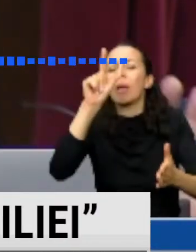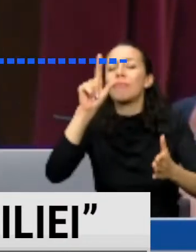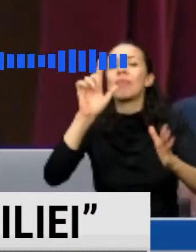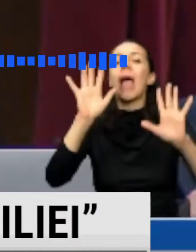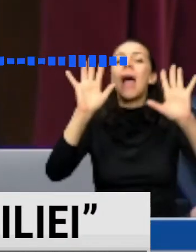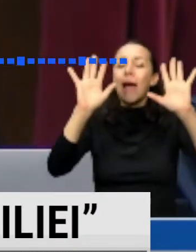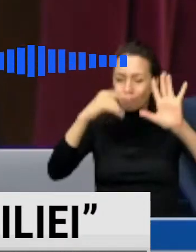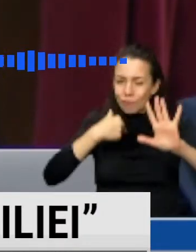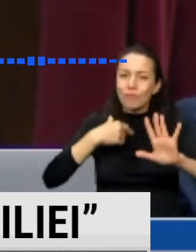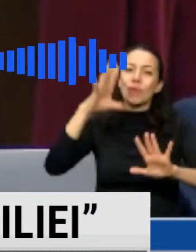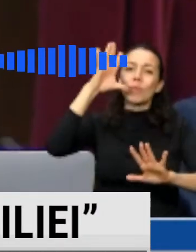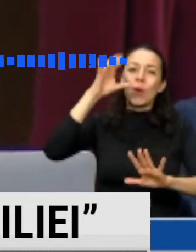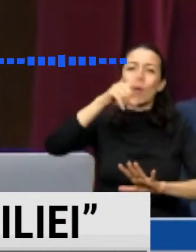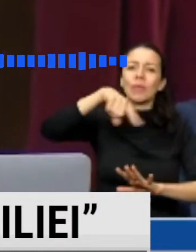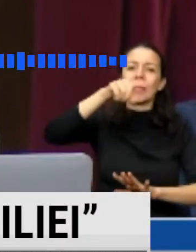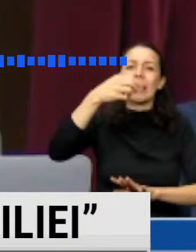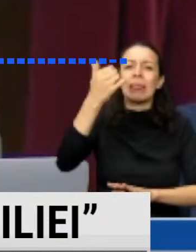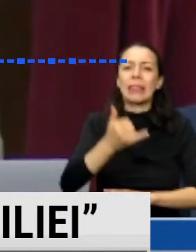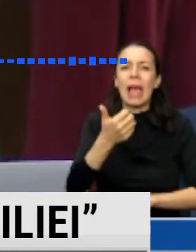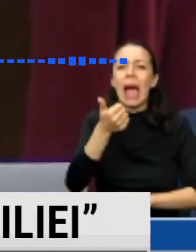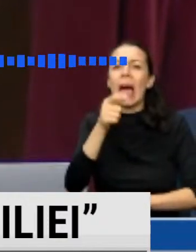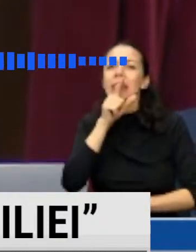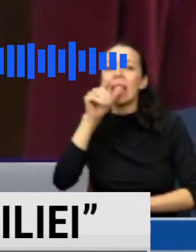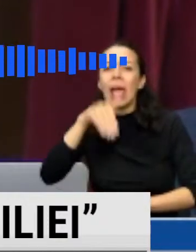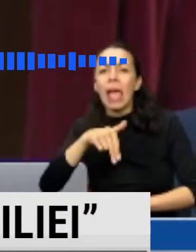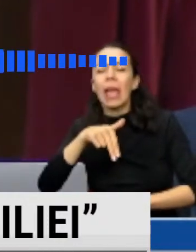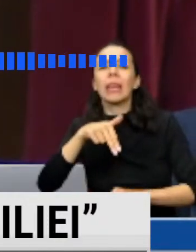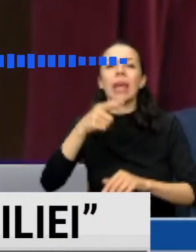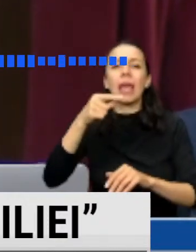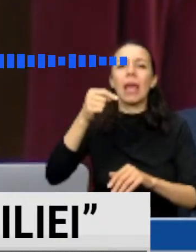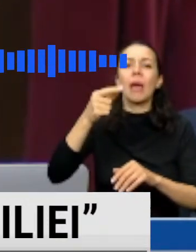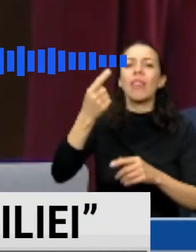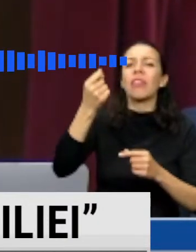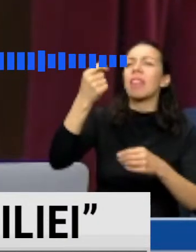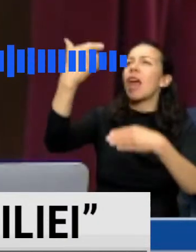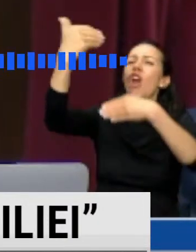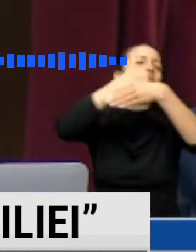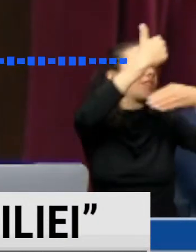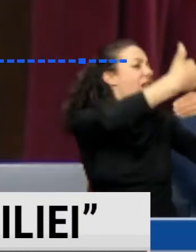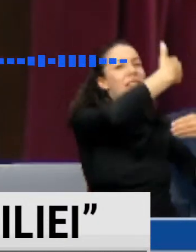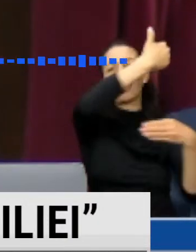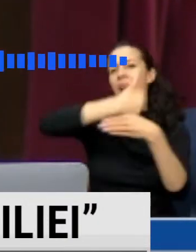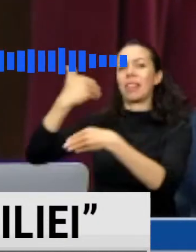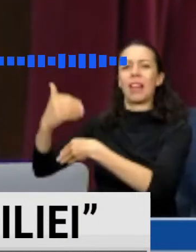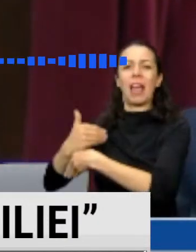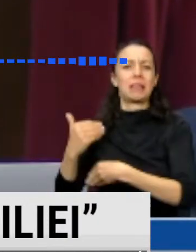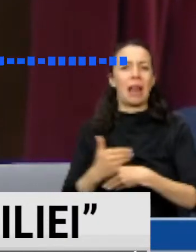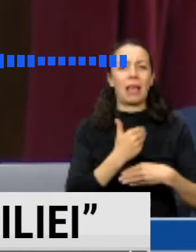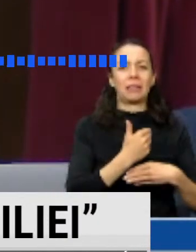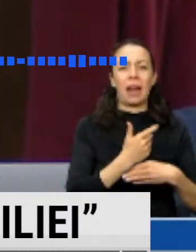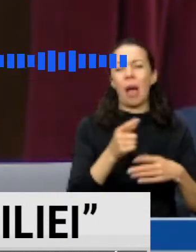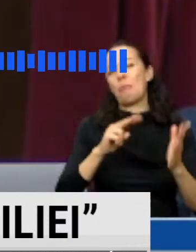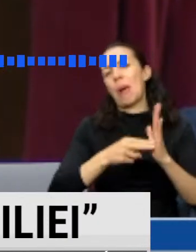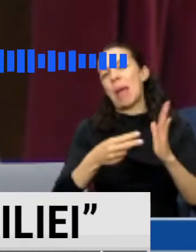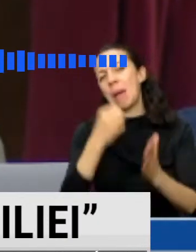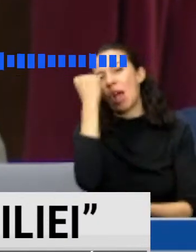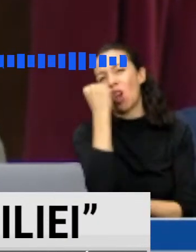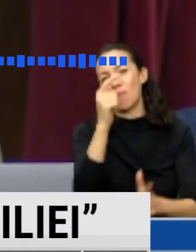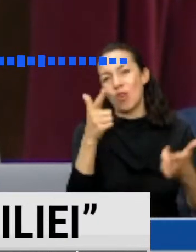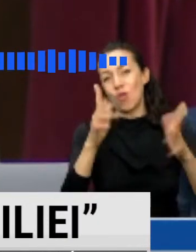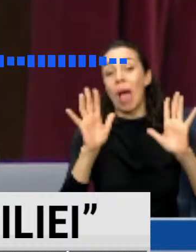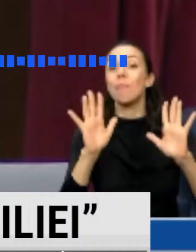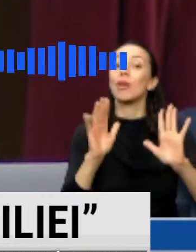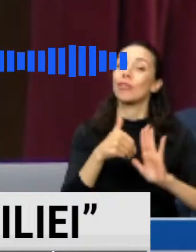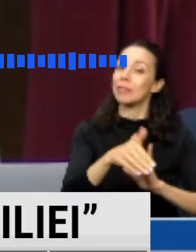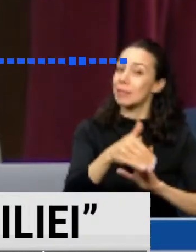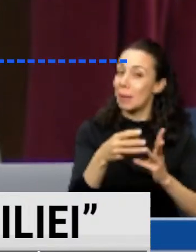son 17 en total, que están en riesgo de no pagar los sueldos, imagínense el problema que tenemos. Entonces, esta tiene historia, entonces